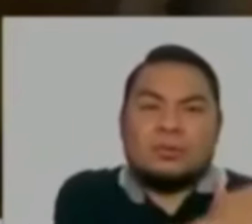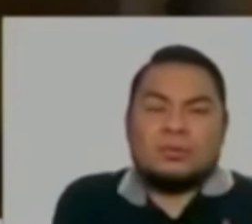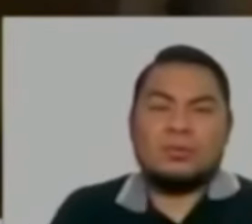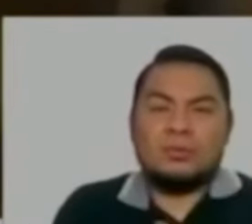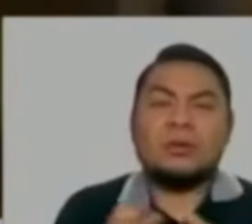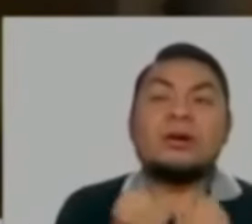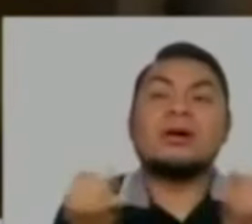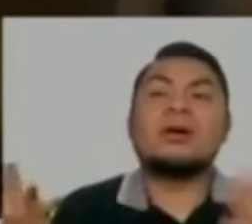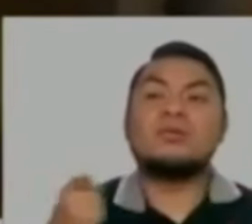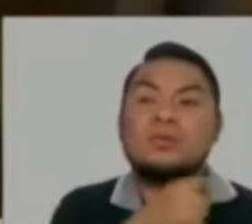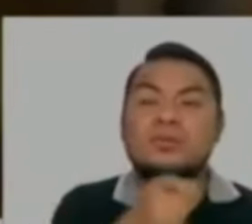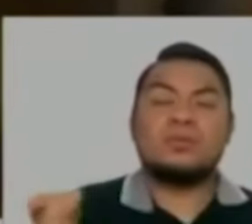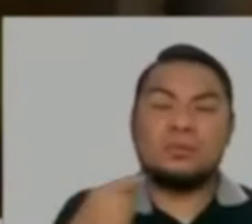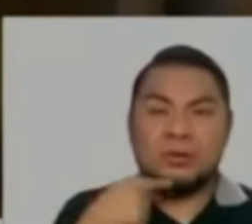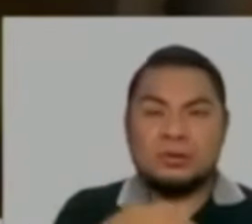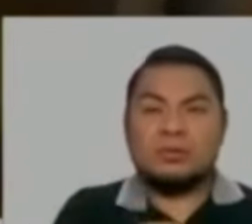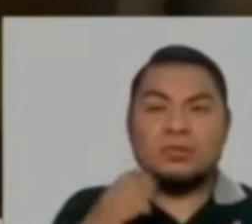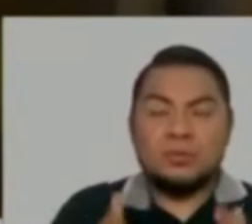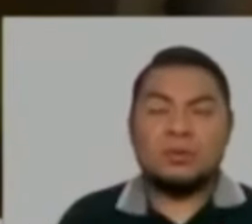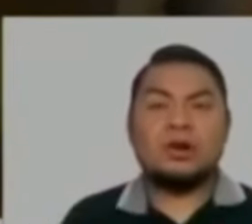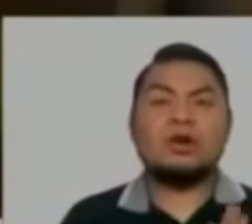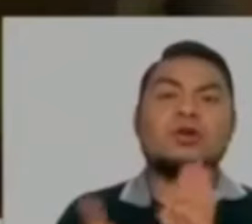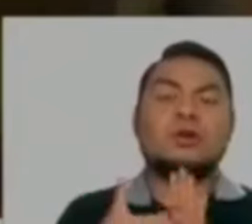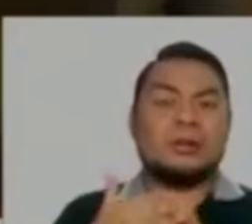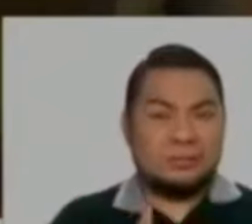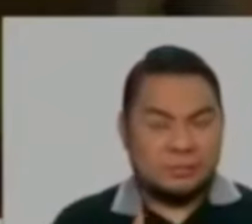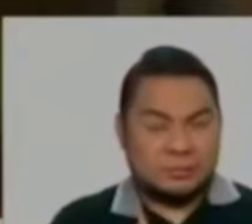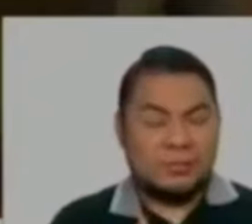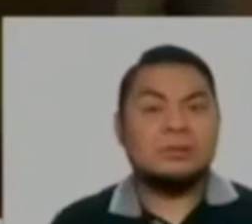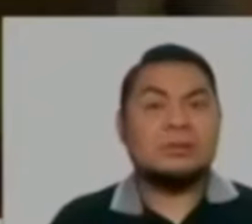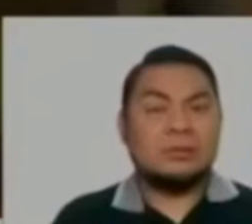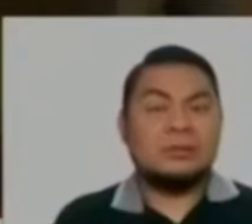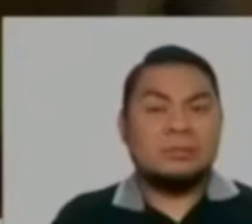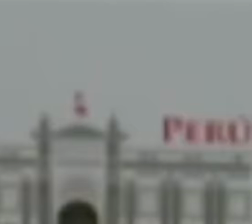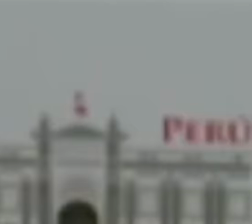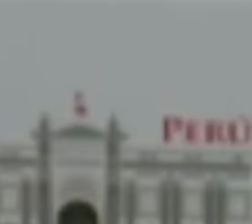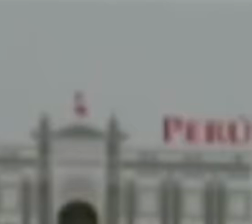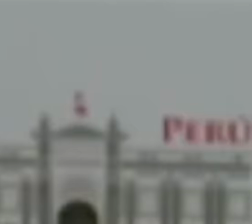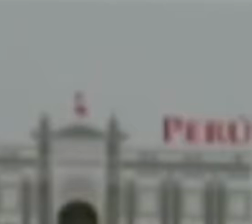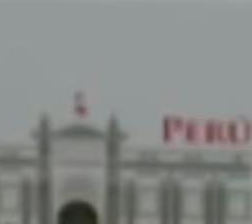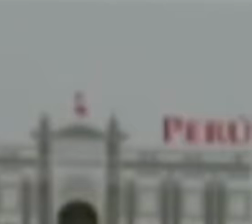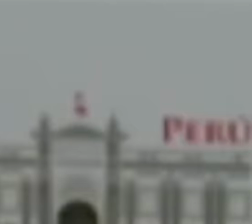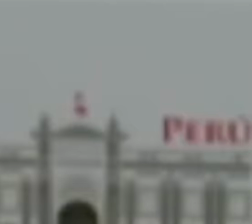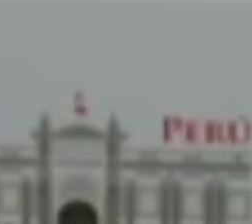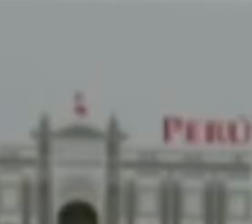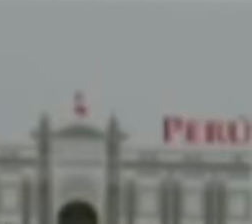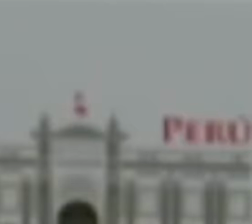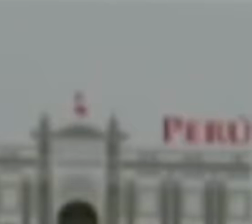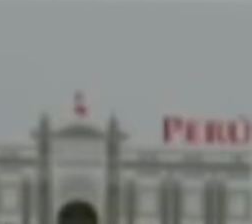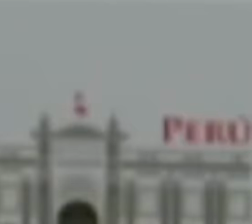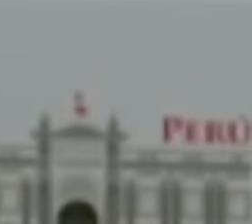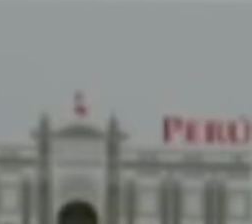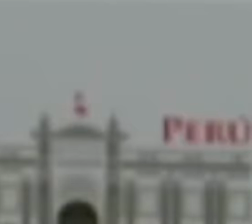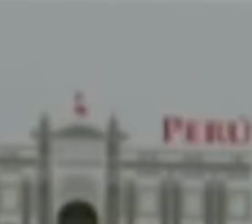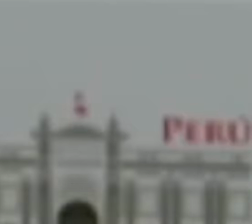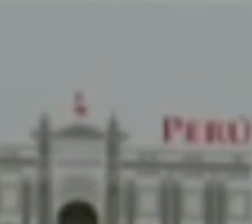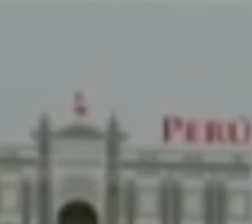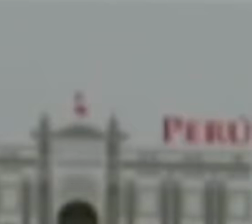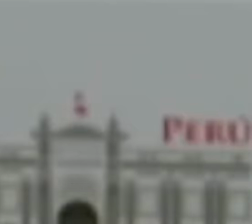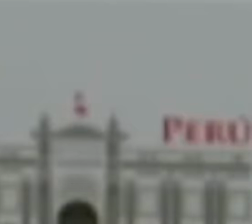de algunos magistrados contra mi persona y los integrantes de mi gobierno. Es más de lo mismo, pero mejor